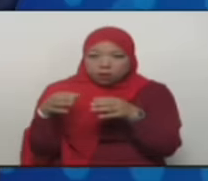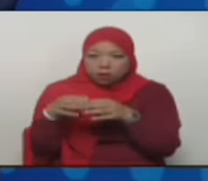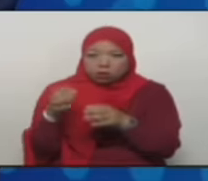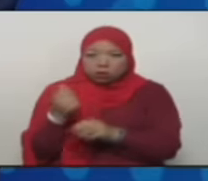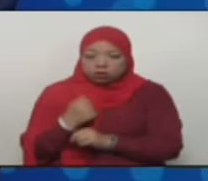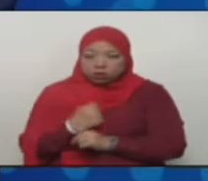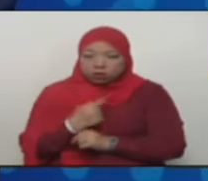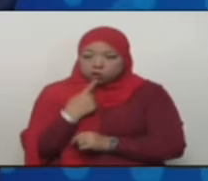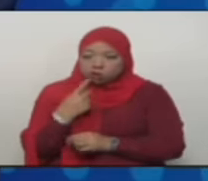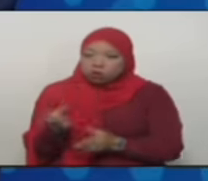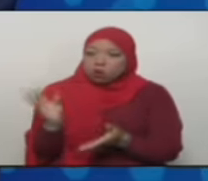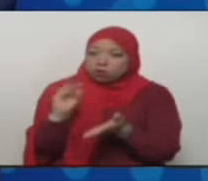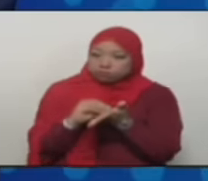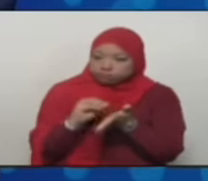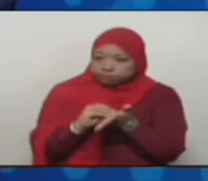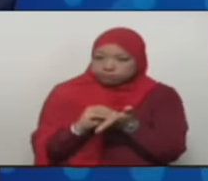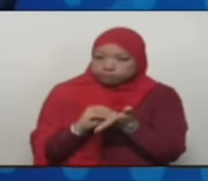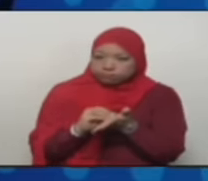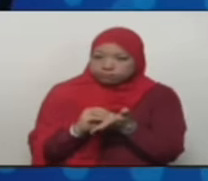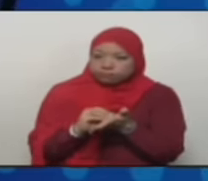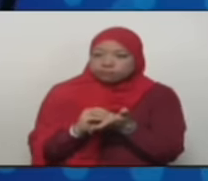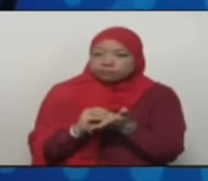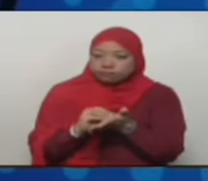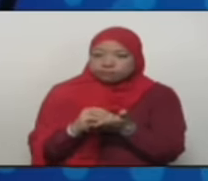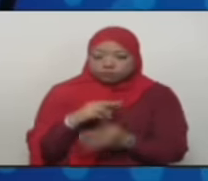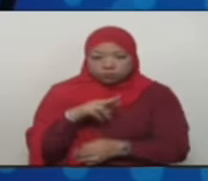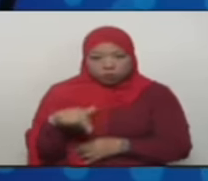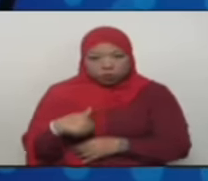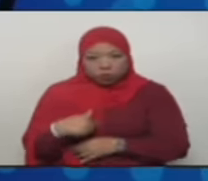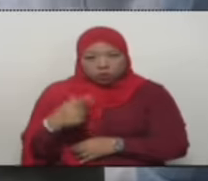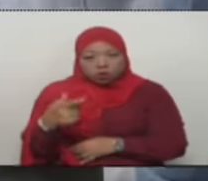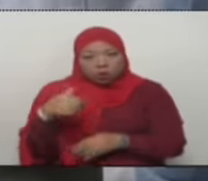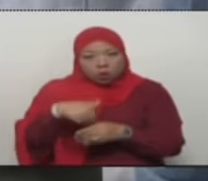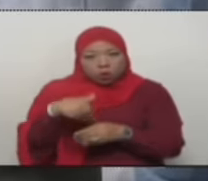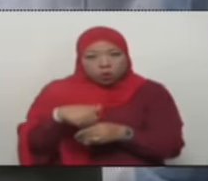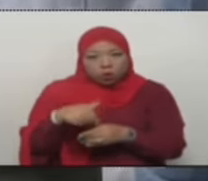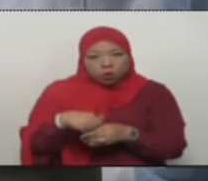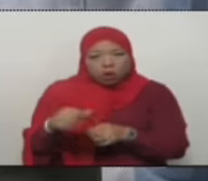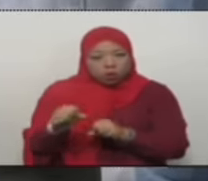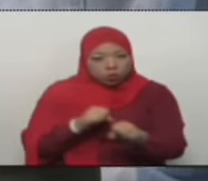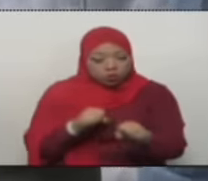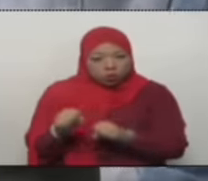yo siempre le digo, nosotros cuando vamos a unas elecciones, hemos ido